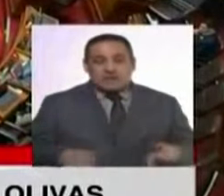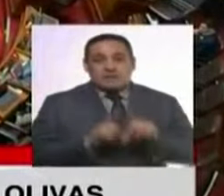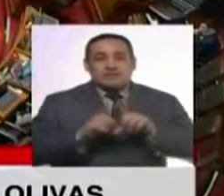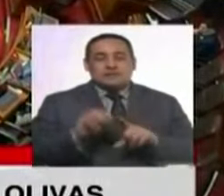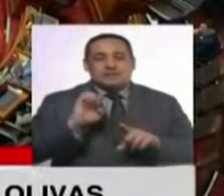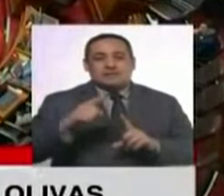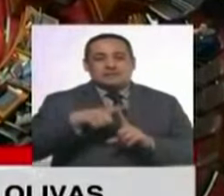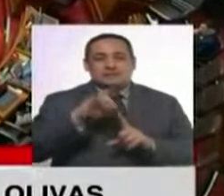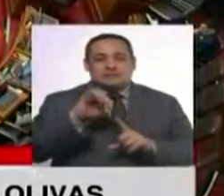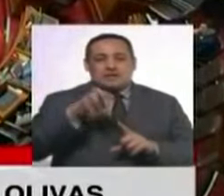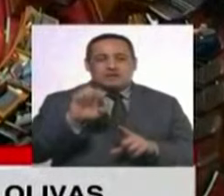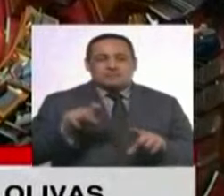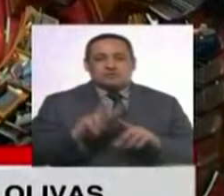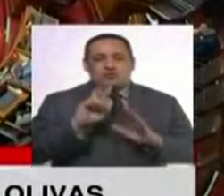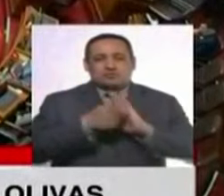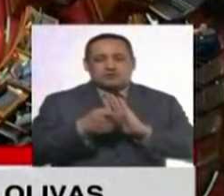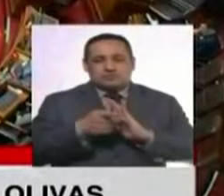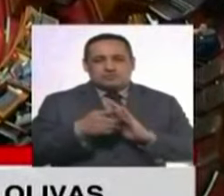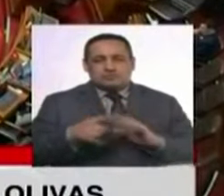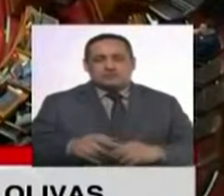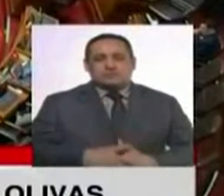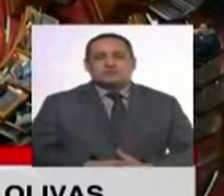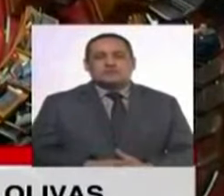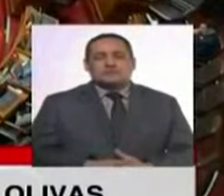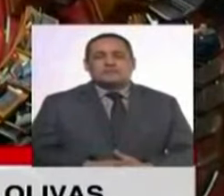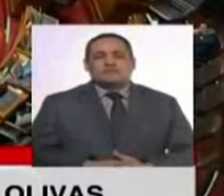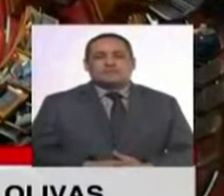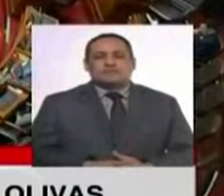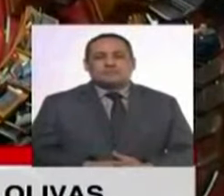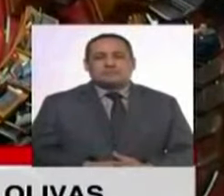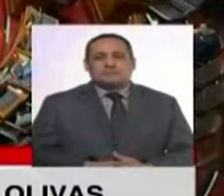Elizabeth taipe por dos minutos de Perú libre